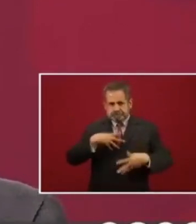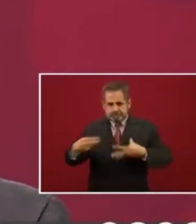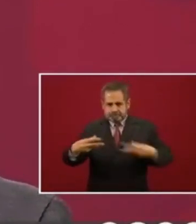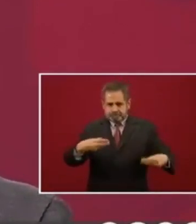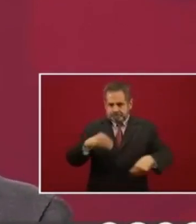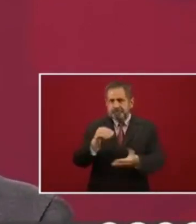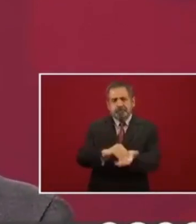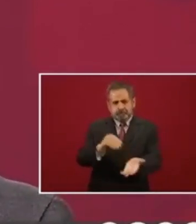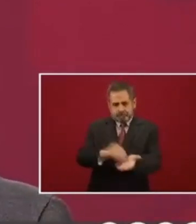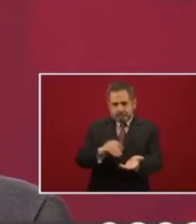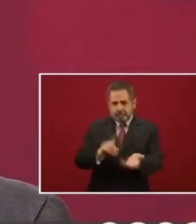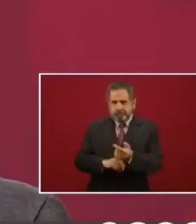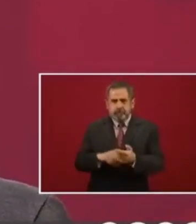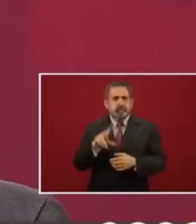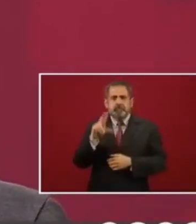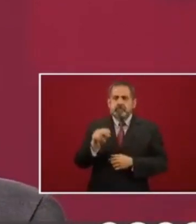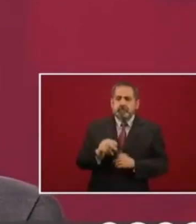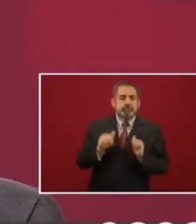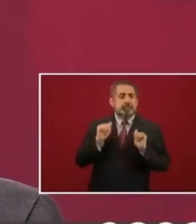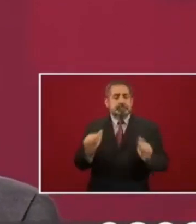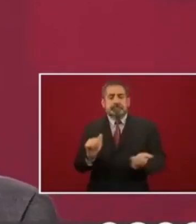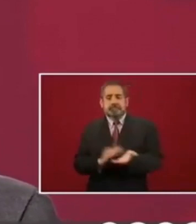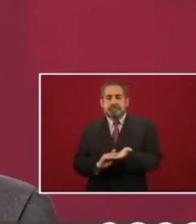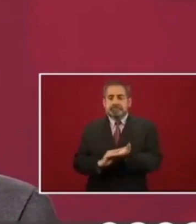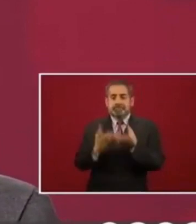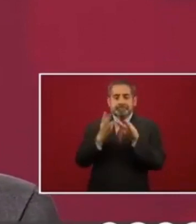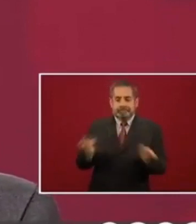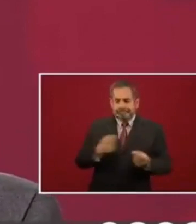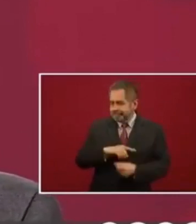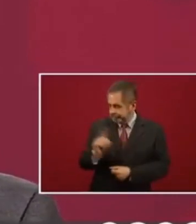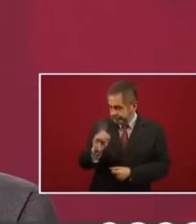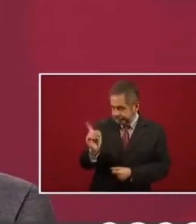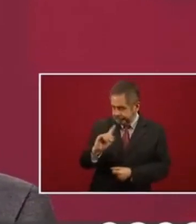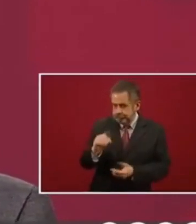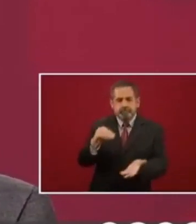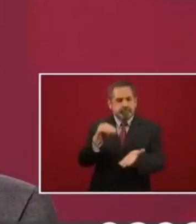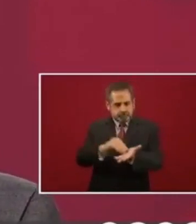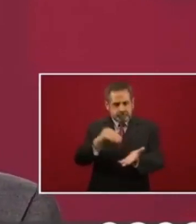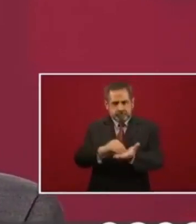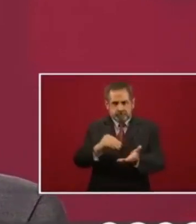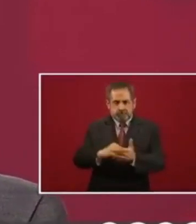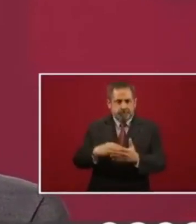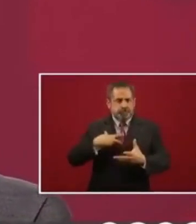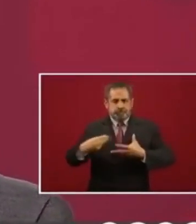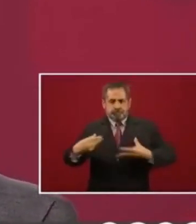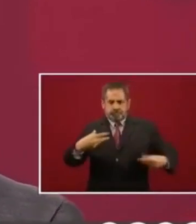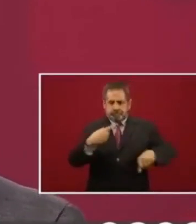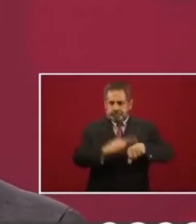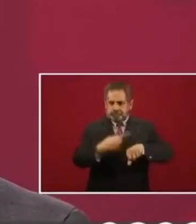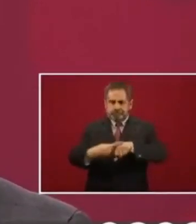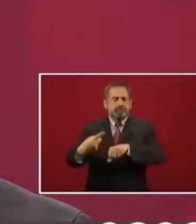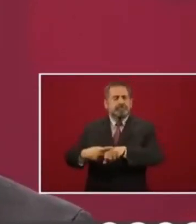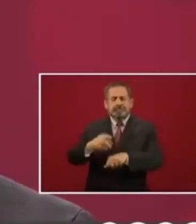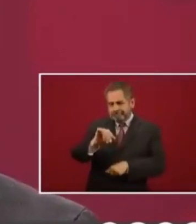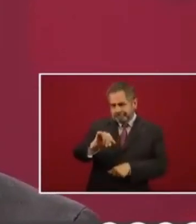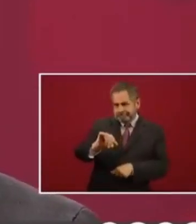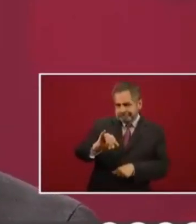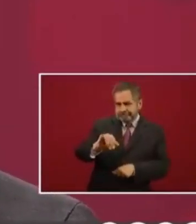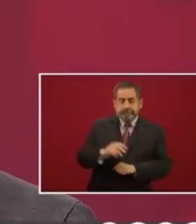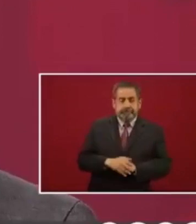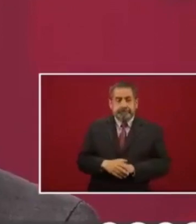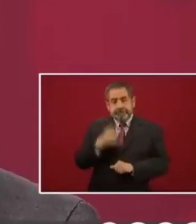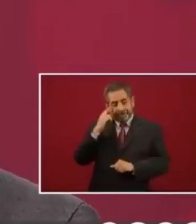no es terminar con la epidemia de un momento a otro. También quiero ser claro que el éxito en la reducción de la transmisión,